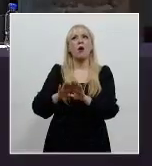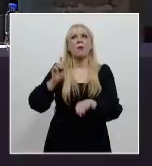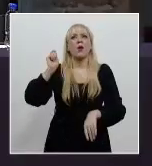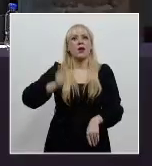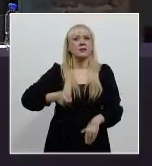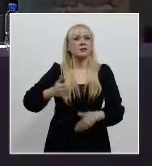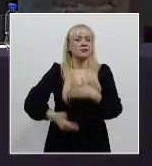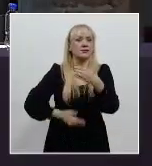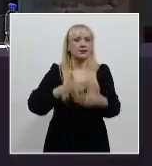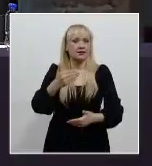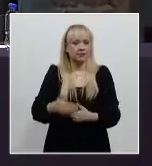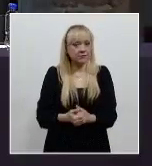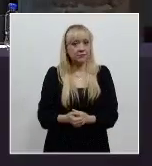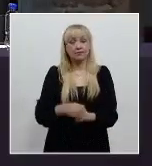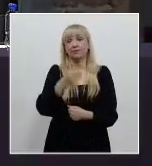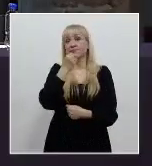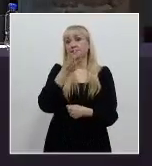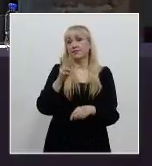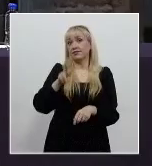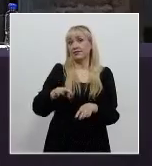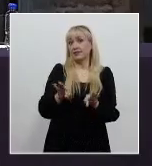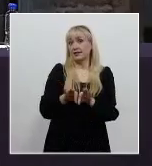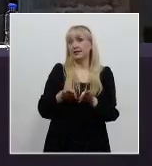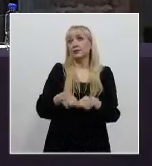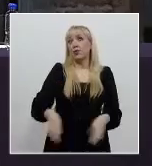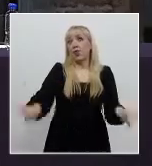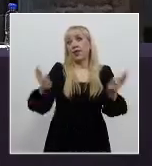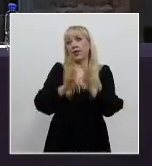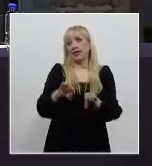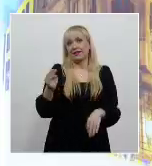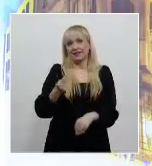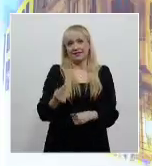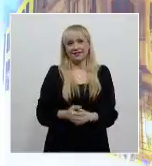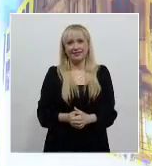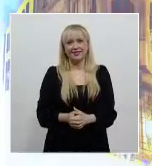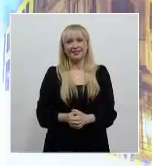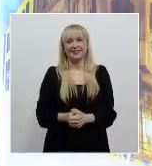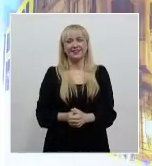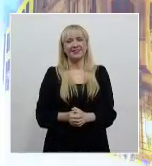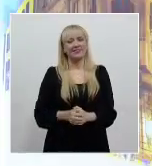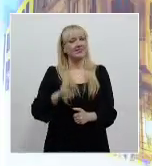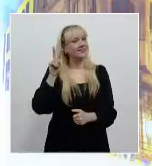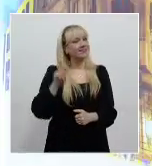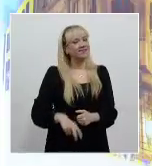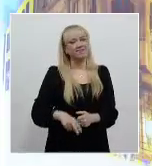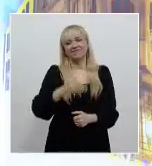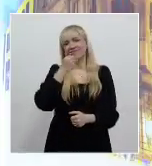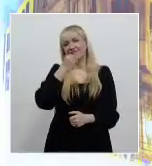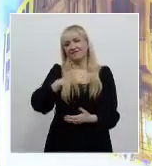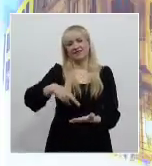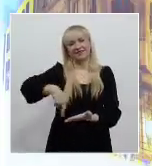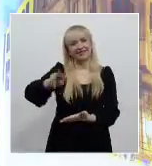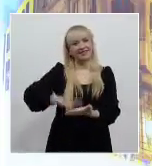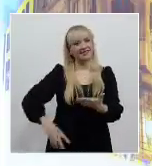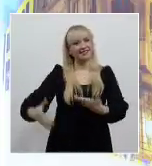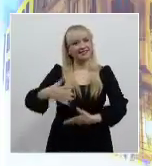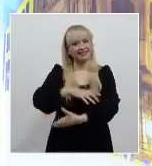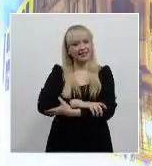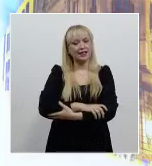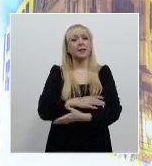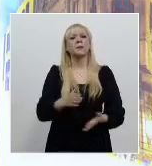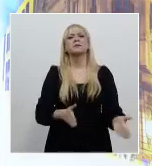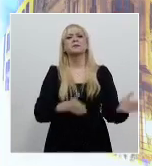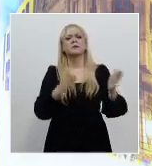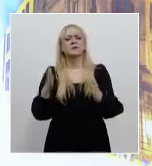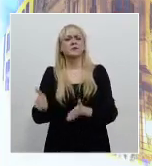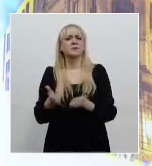Para el canal del Poder Judicial de la Federación, Laura Murillo. Sin duda un muy importante proyecto, y con el fin